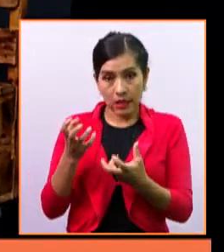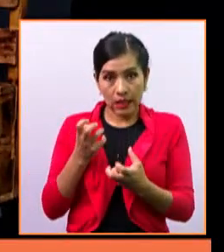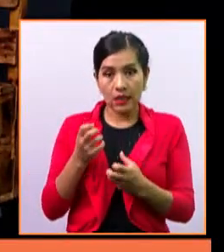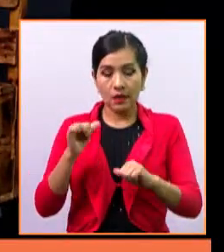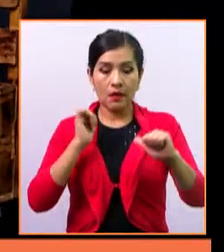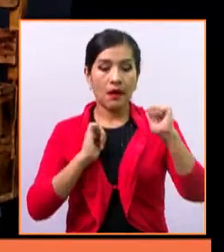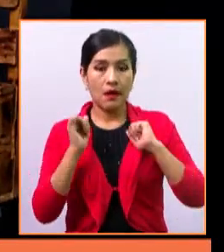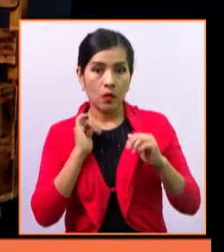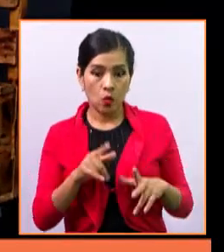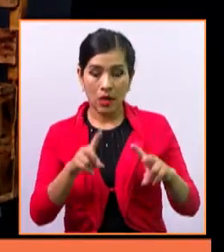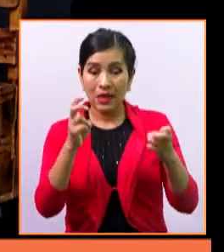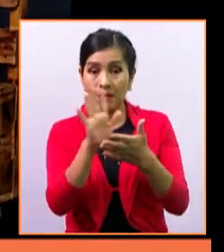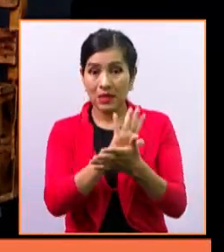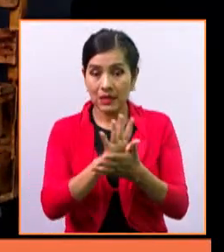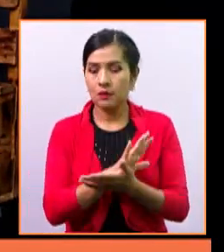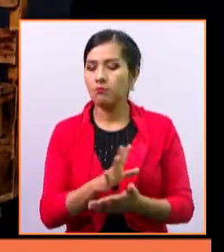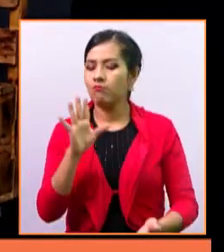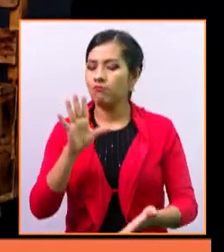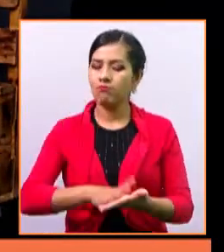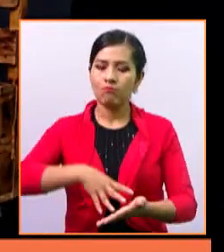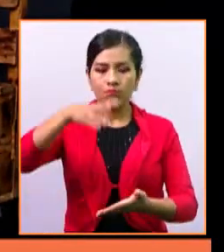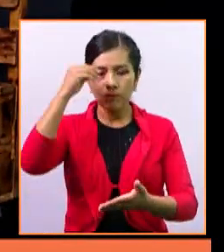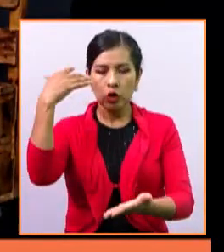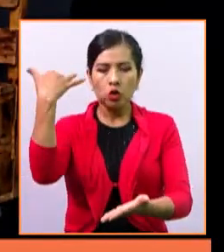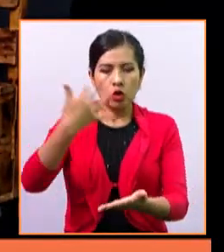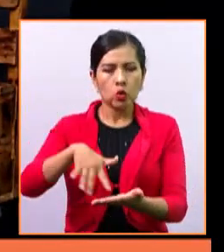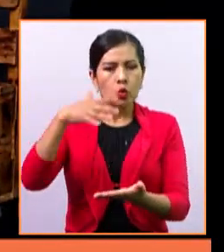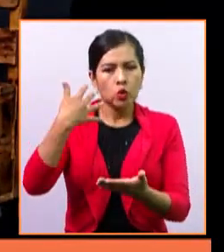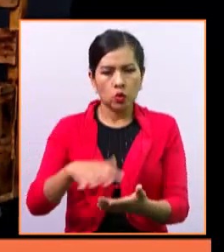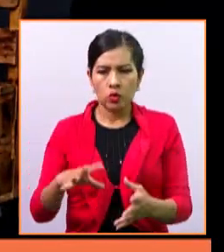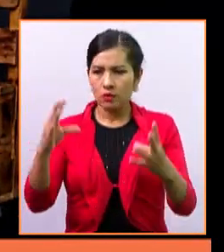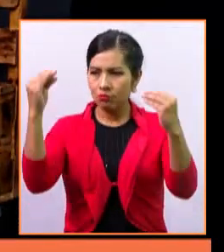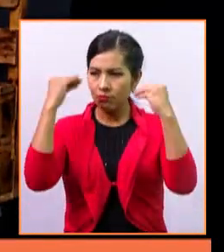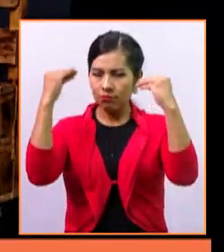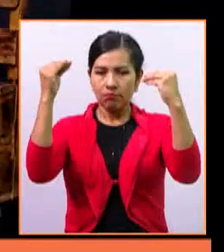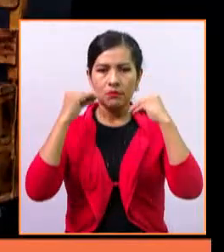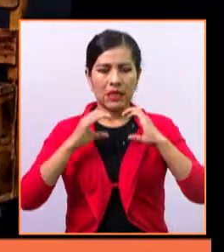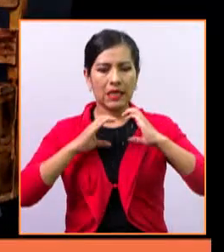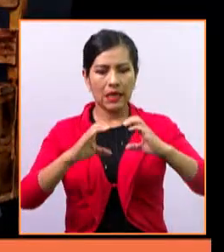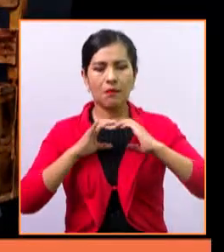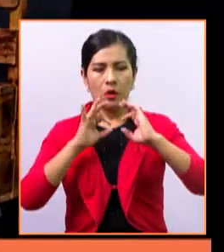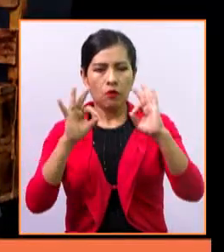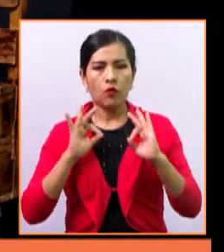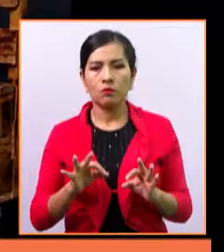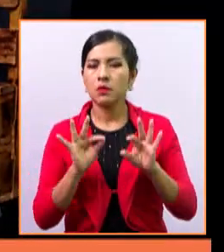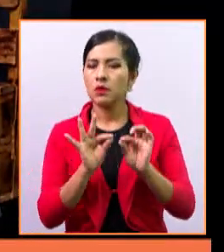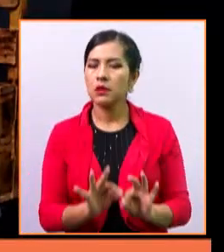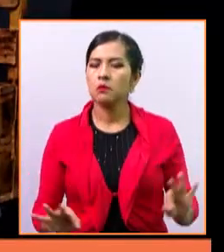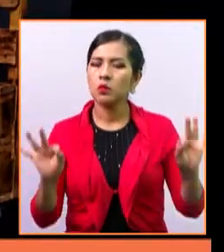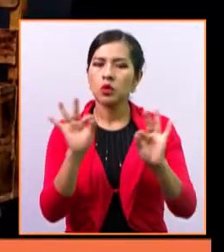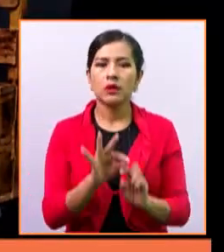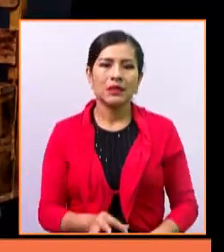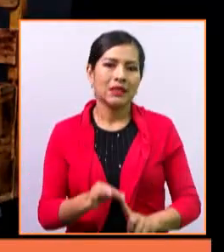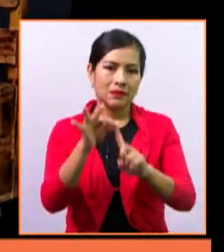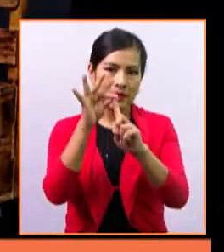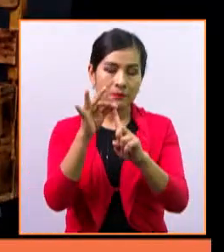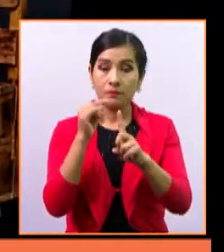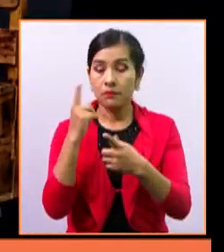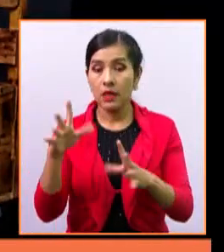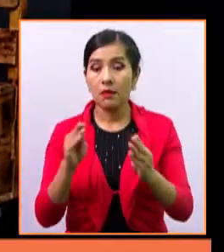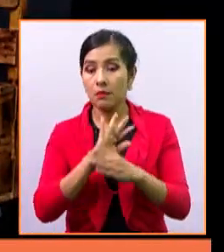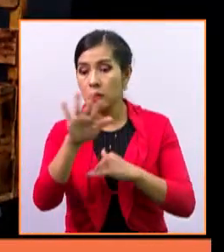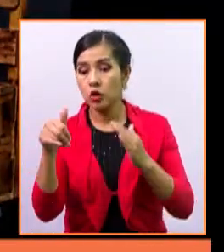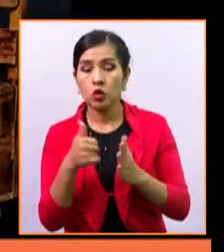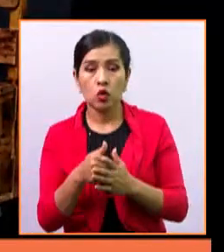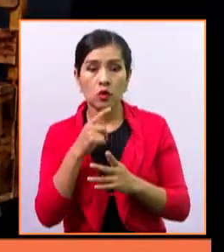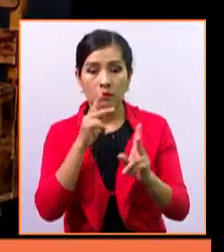a algo así, la formación es fundamental. La formación que tú les has podido brindar, Susana, a todos tus alumnos. Y quisiera que,